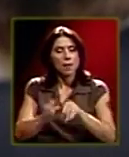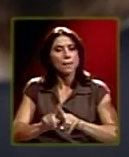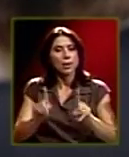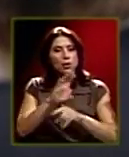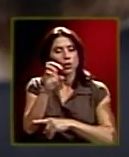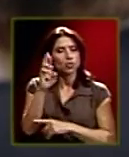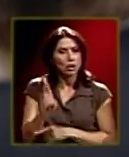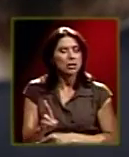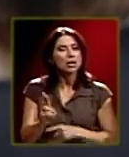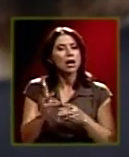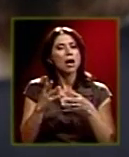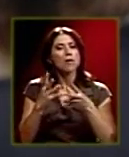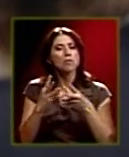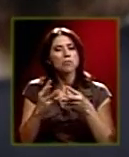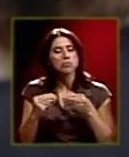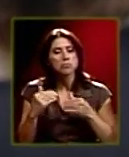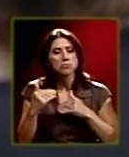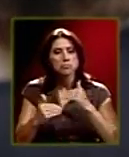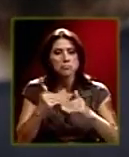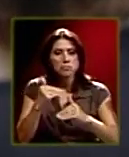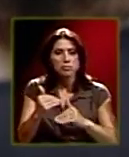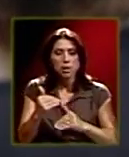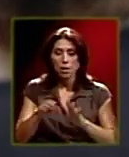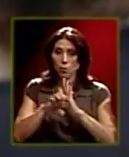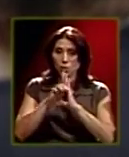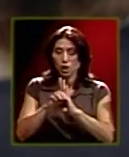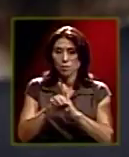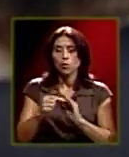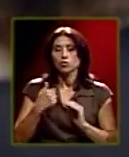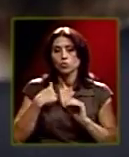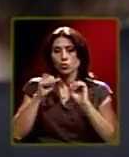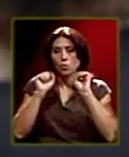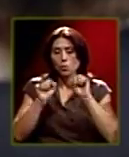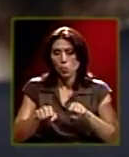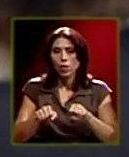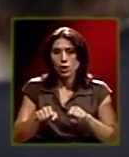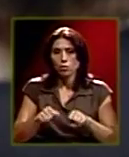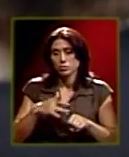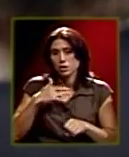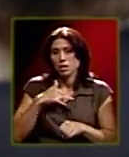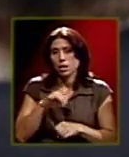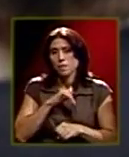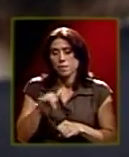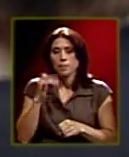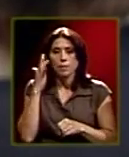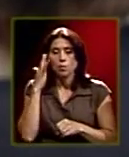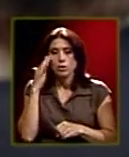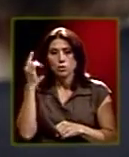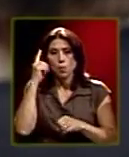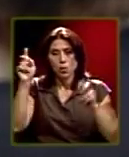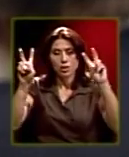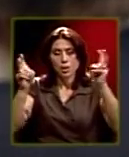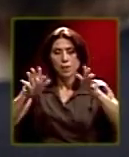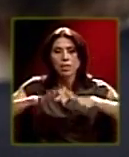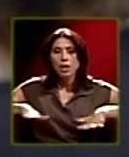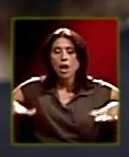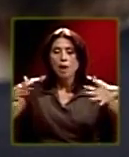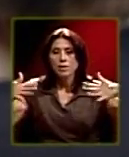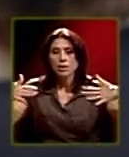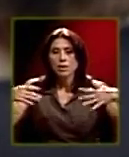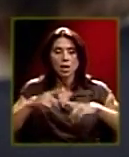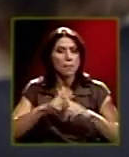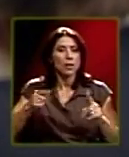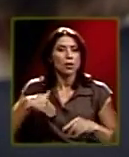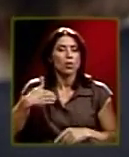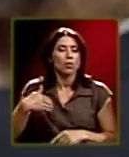Rica ha venido resolviendo. Por ejemplo, yo puedo compartir la preocupación que tienen por el ambiente, pero cuando uno compara lo que hemos hecho en Costa